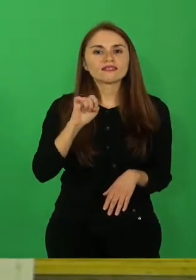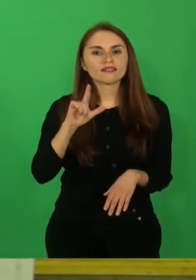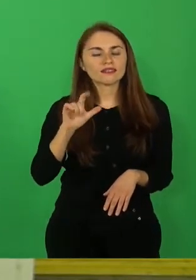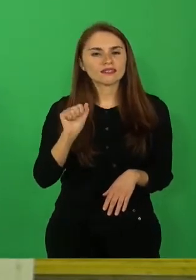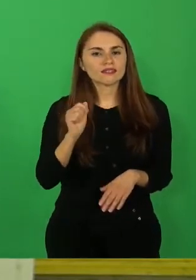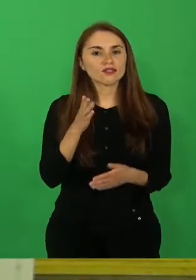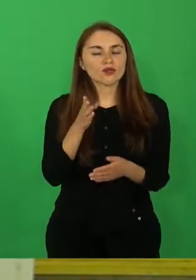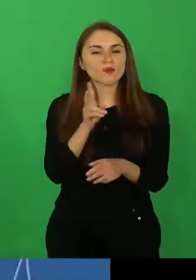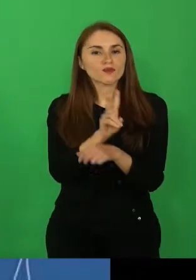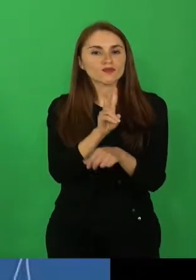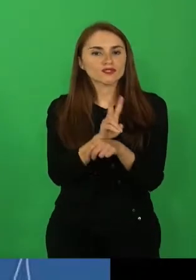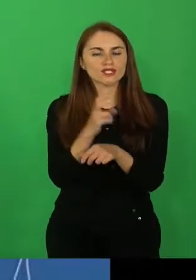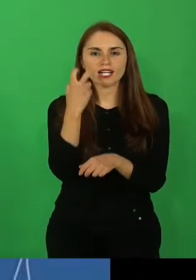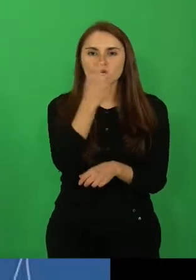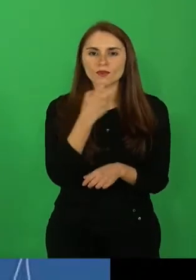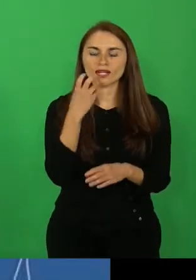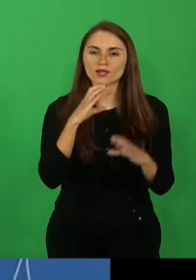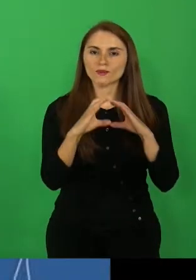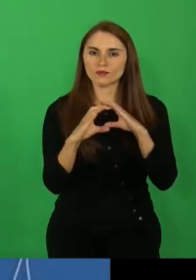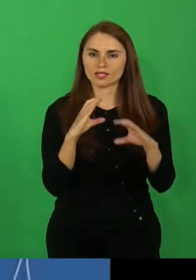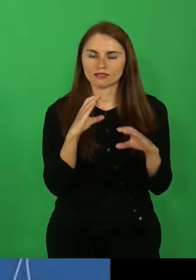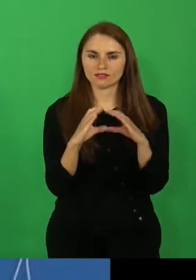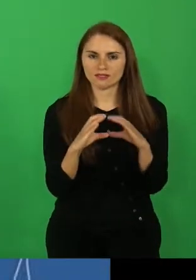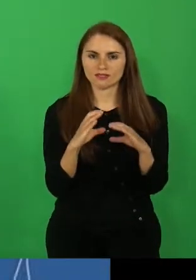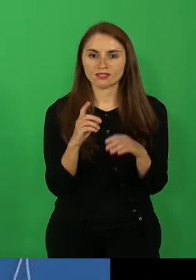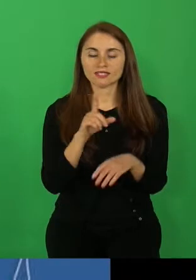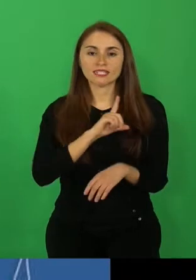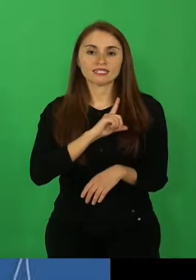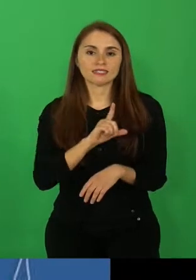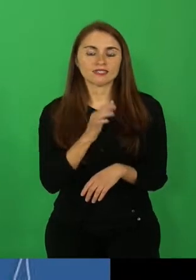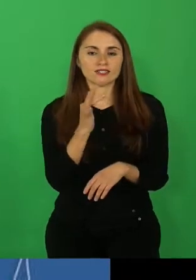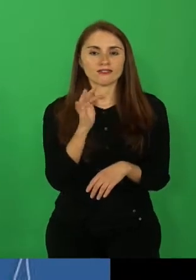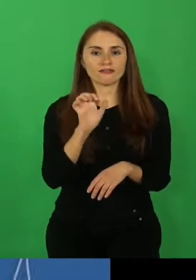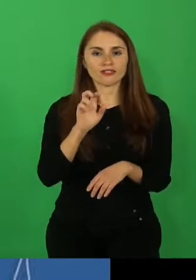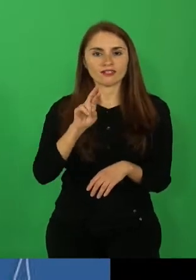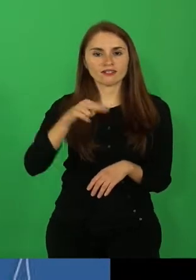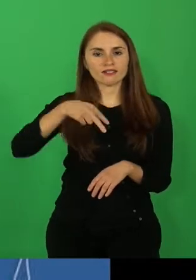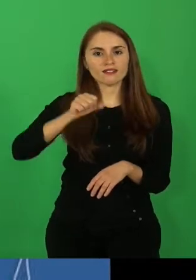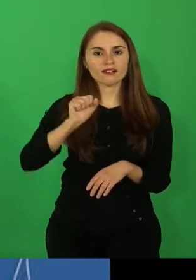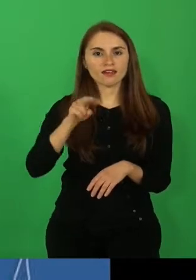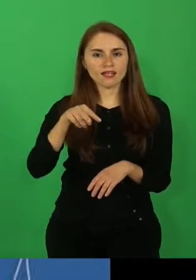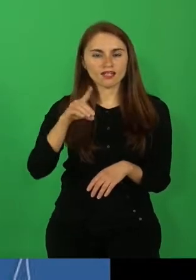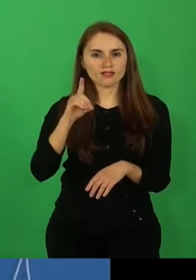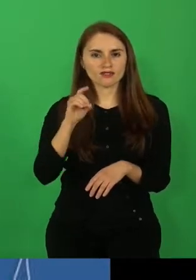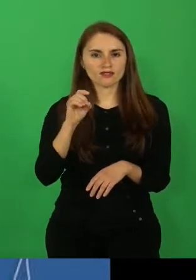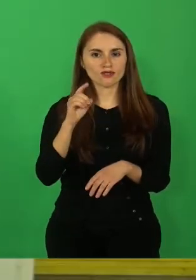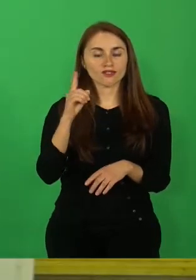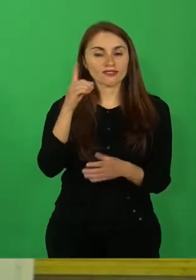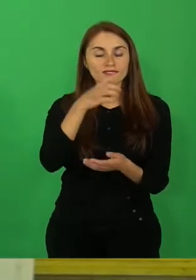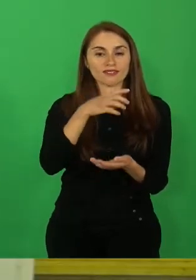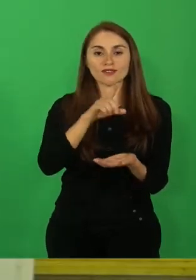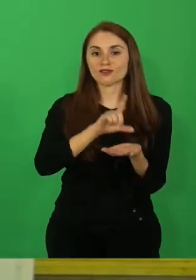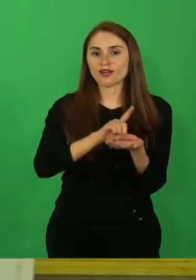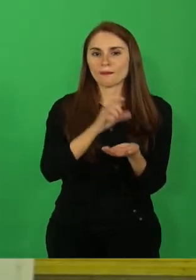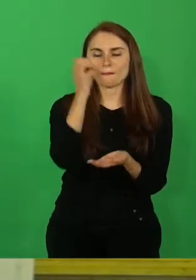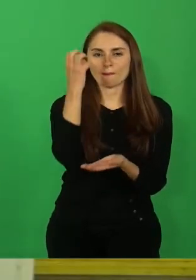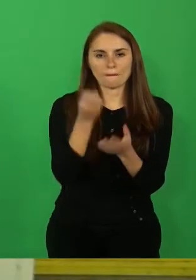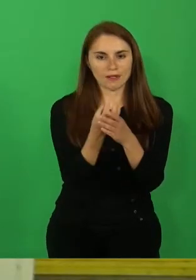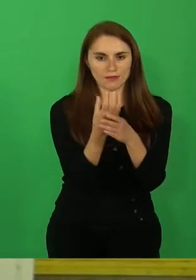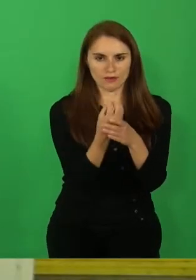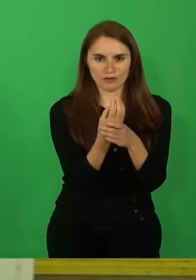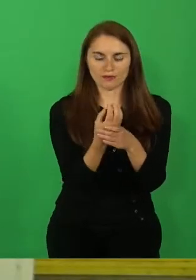soy profesora de Lenguaje y Comunicación del Liceo Fernando Aristía de Paipote. El día de